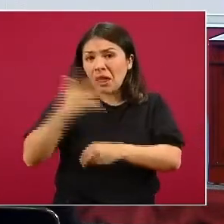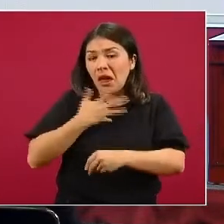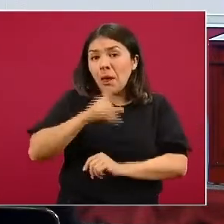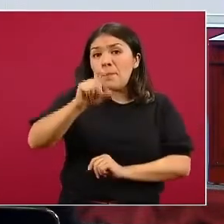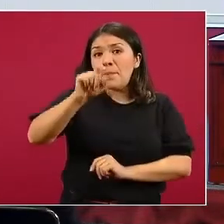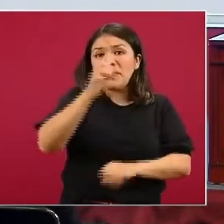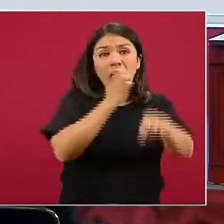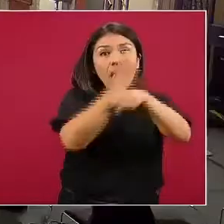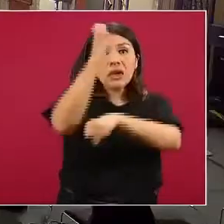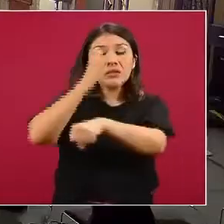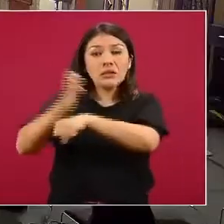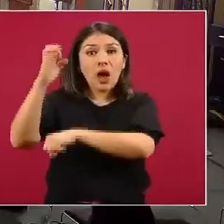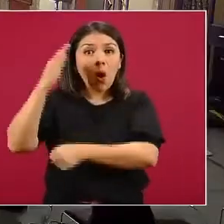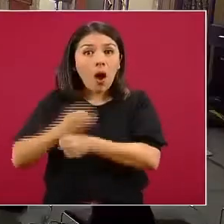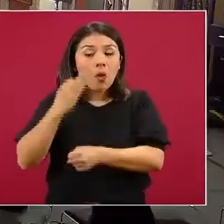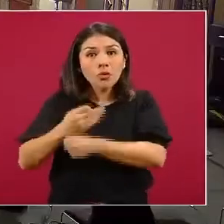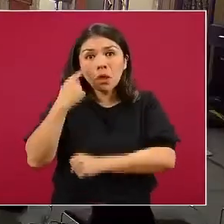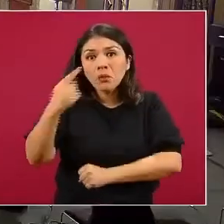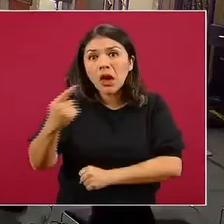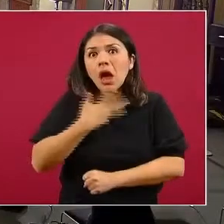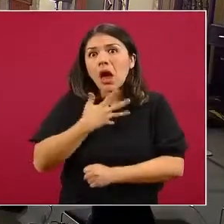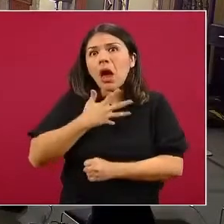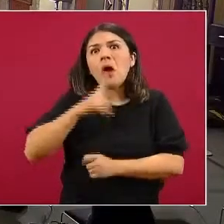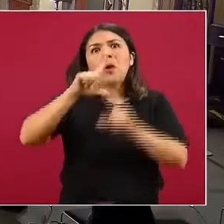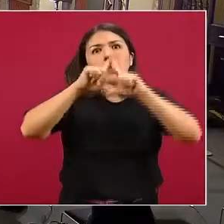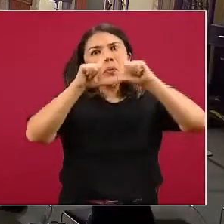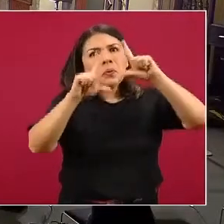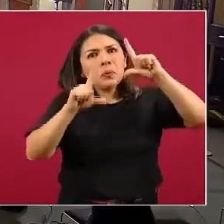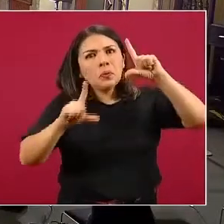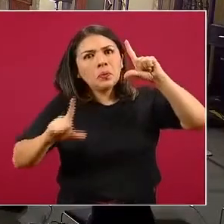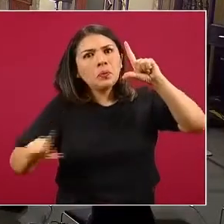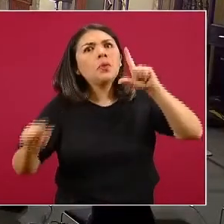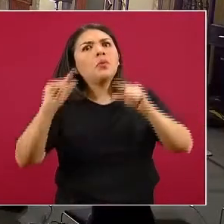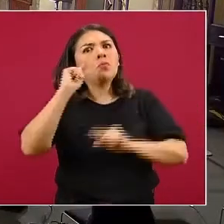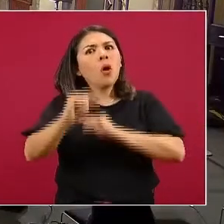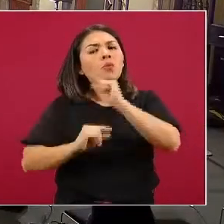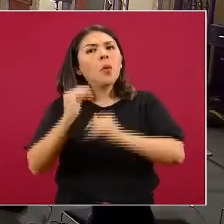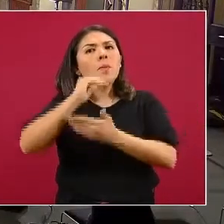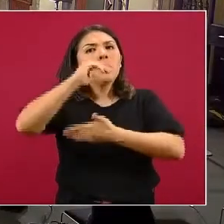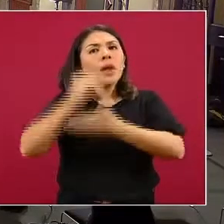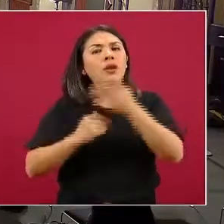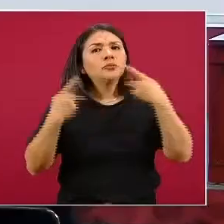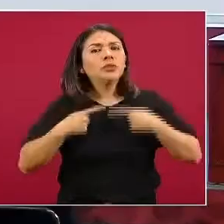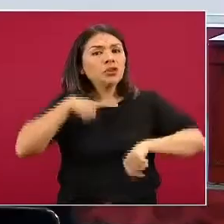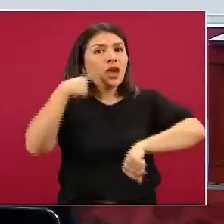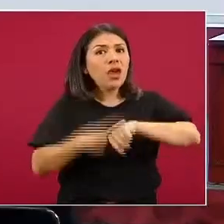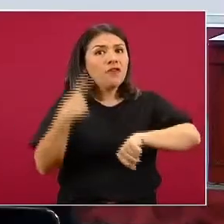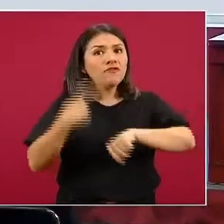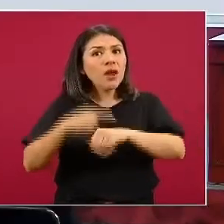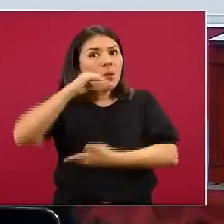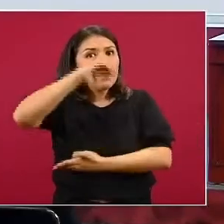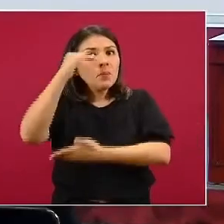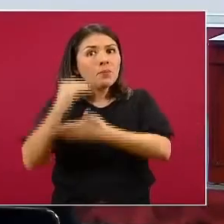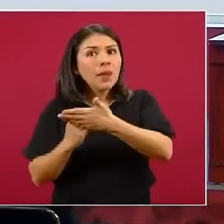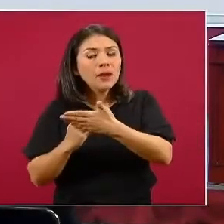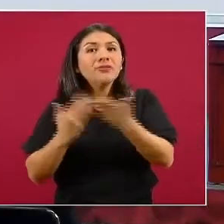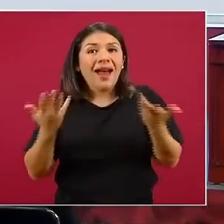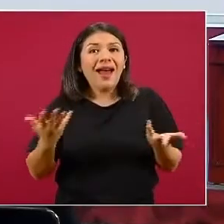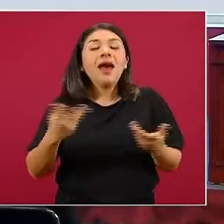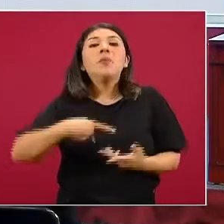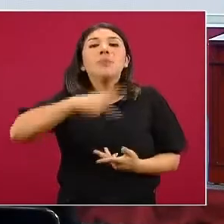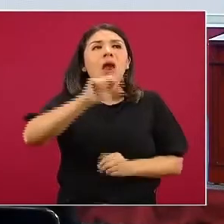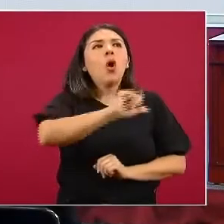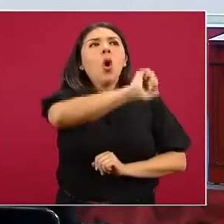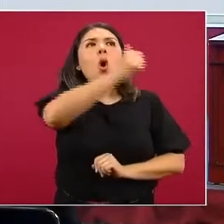entidades federativas que están en descenso, en reducción del número diario de casos de COVID-19,